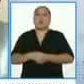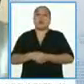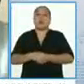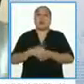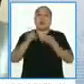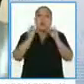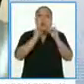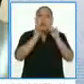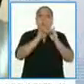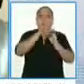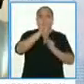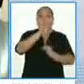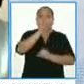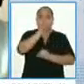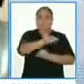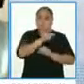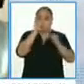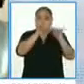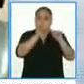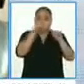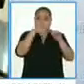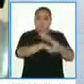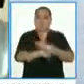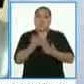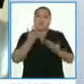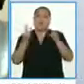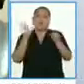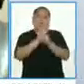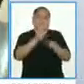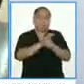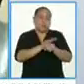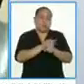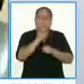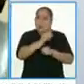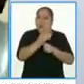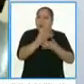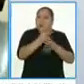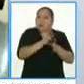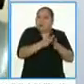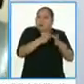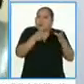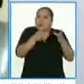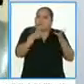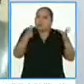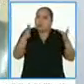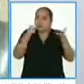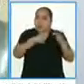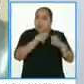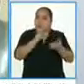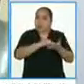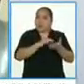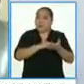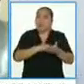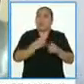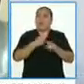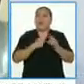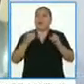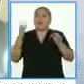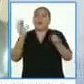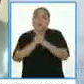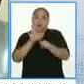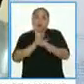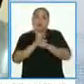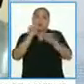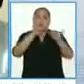de camas UCI, si bien la oferta o la capacidad total se está aumentando, la ocupación no está variando mucho. Nos